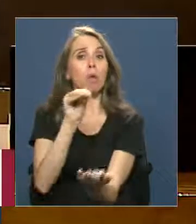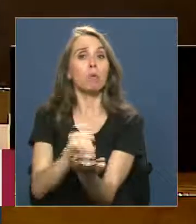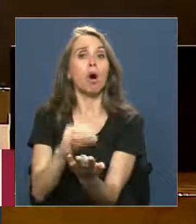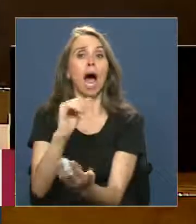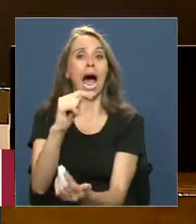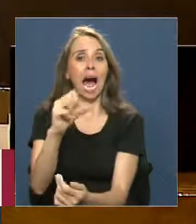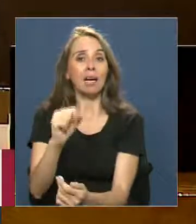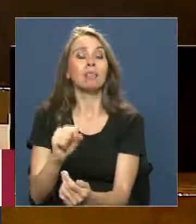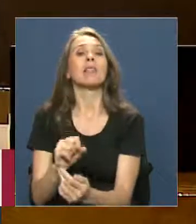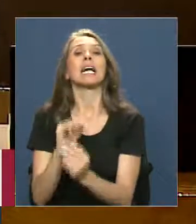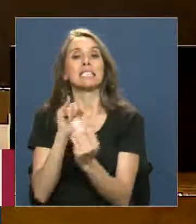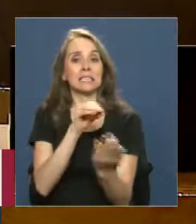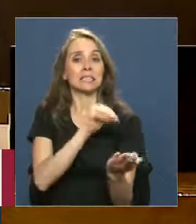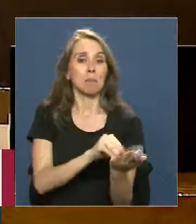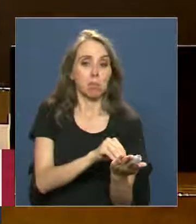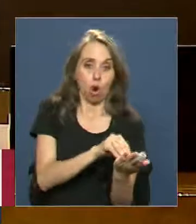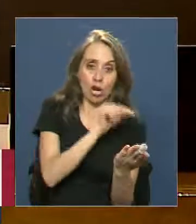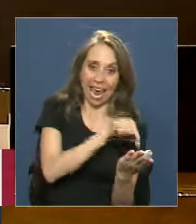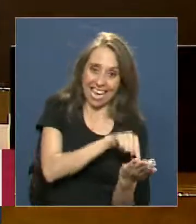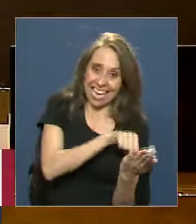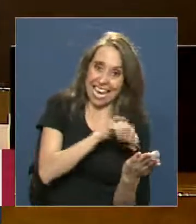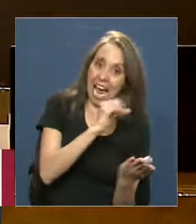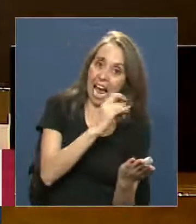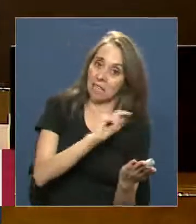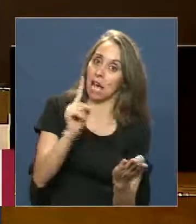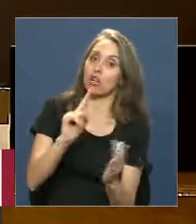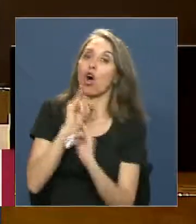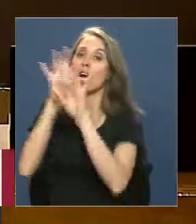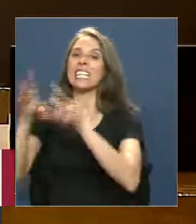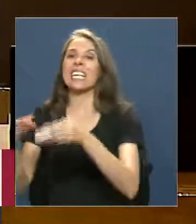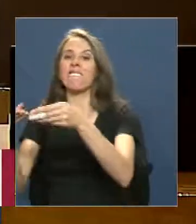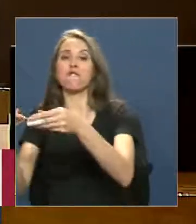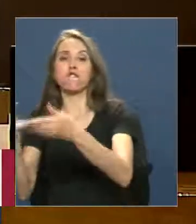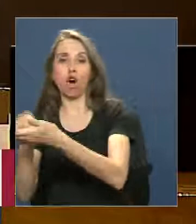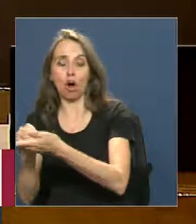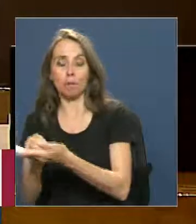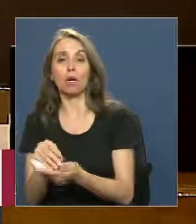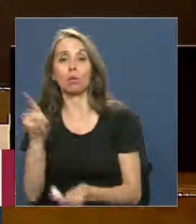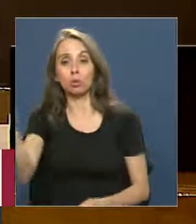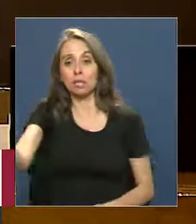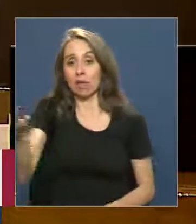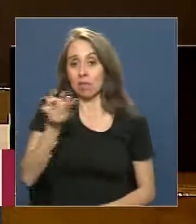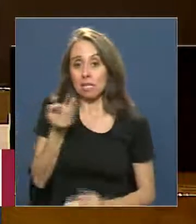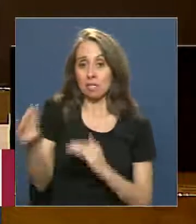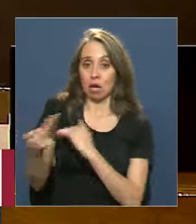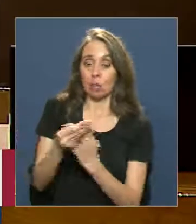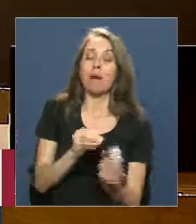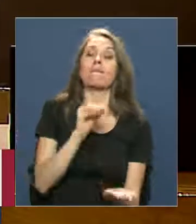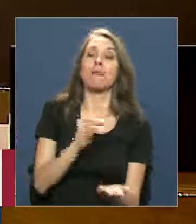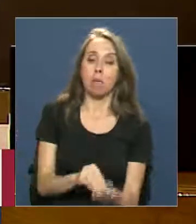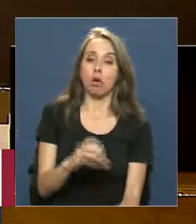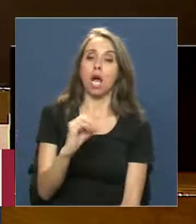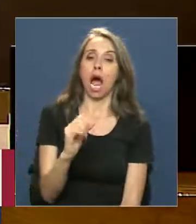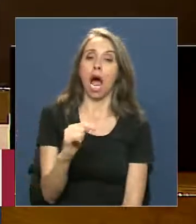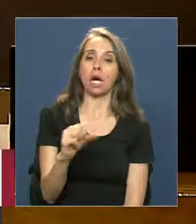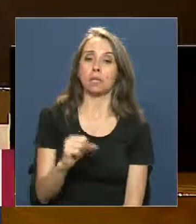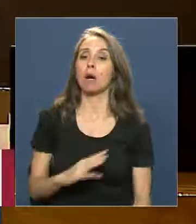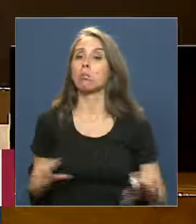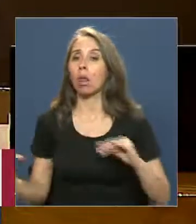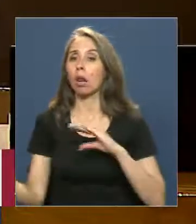acta, más no en el informe. Así que de eso también se tomará nota y se hará lo que usted solicita.